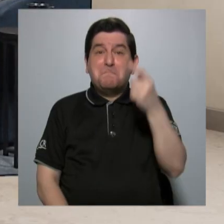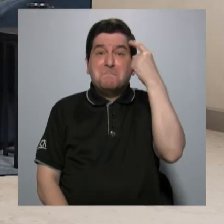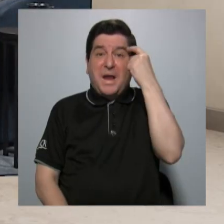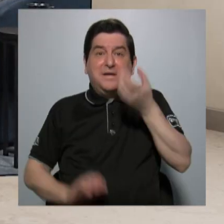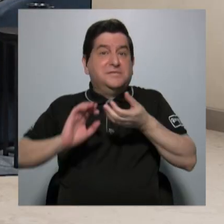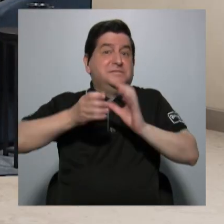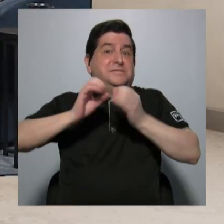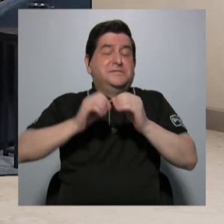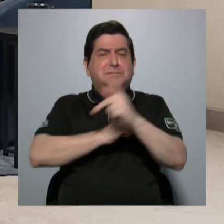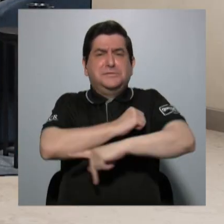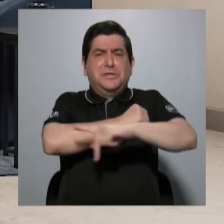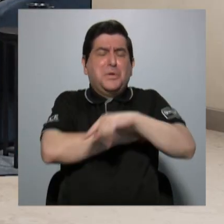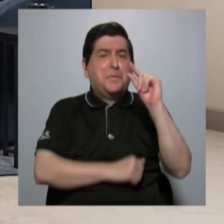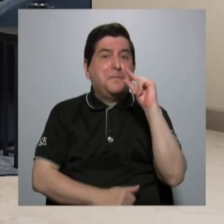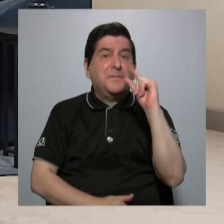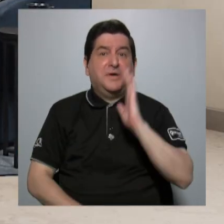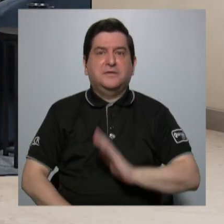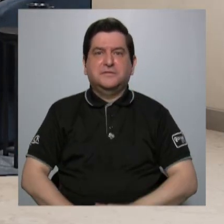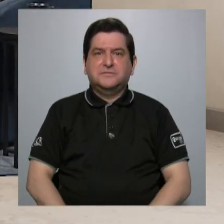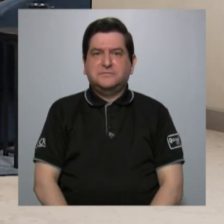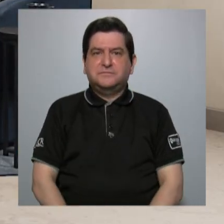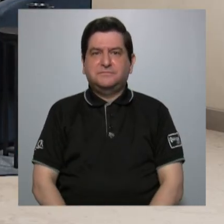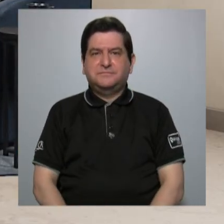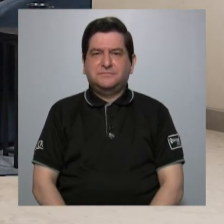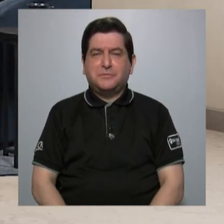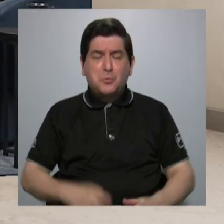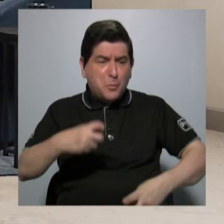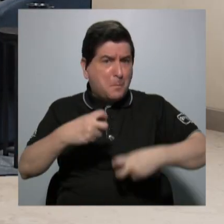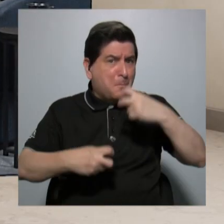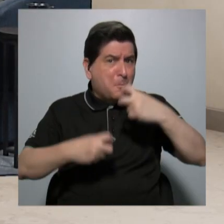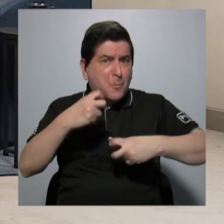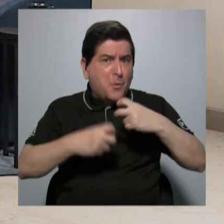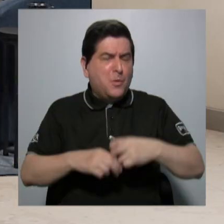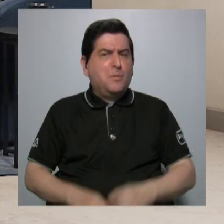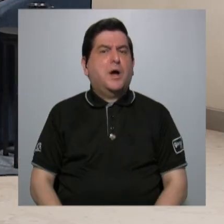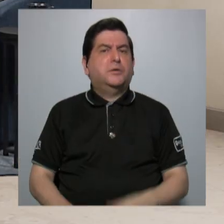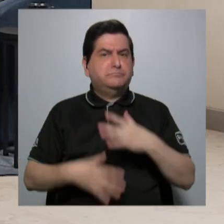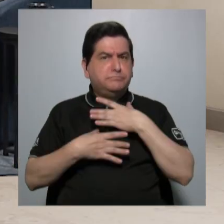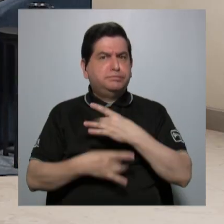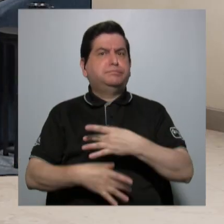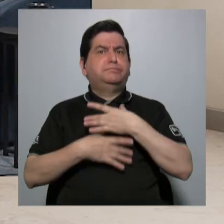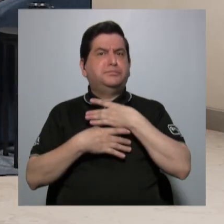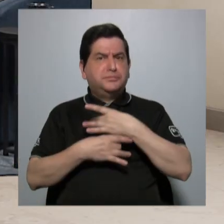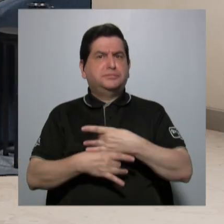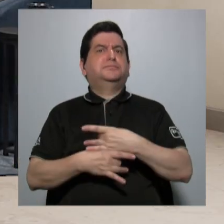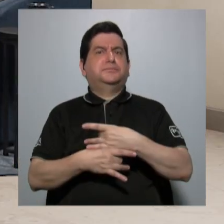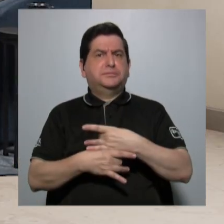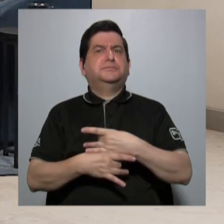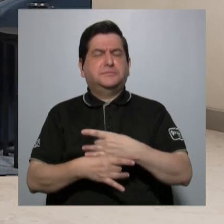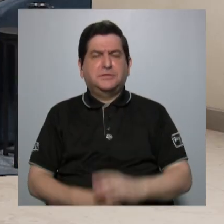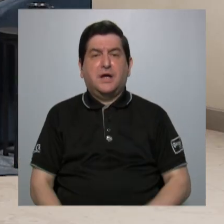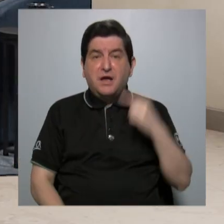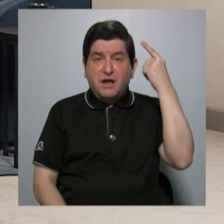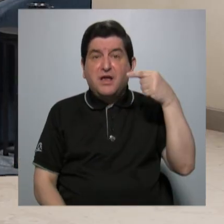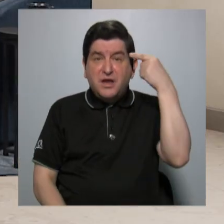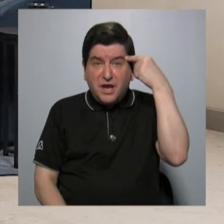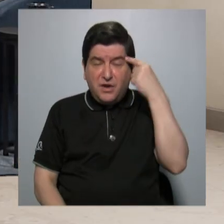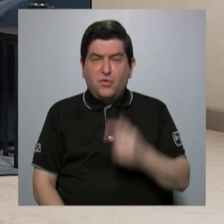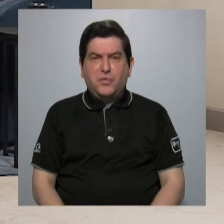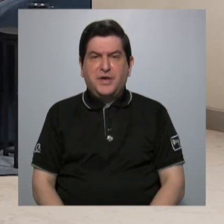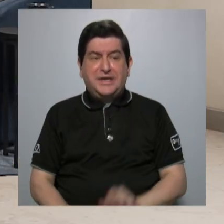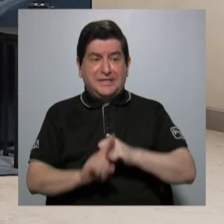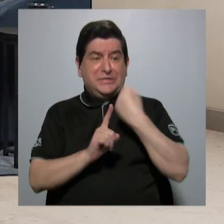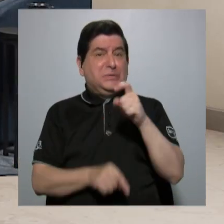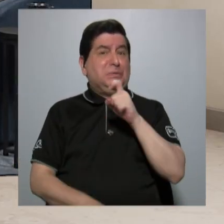Hágale, como dicen números, un país tan pequeño, ¿verdad? Entonces hay una problemática bien interesante ahí que el gobierno tiene